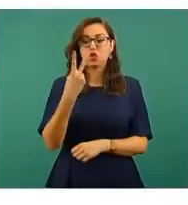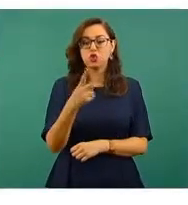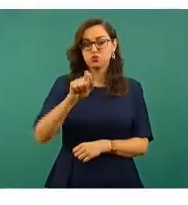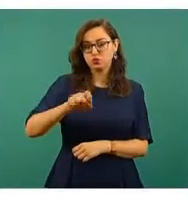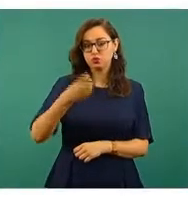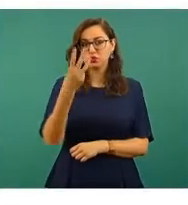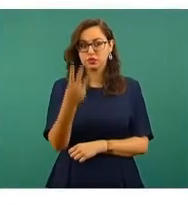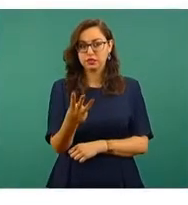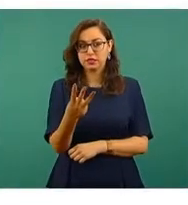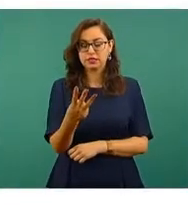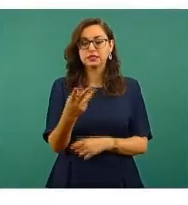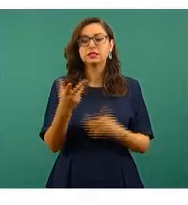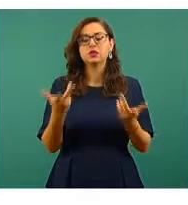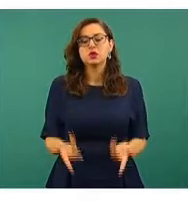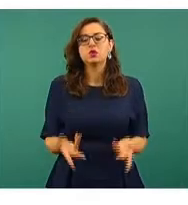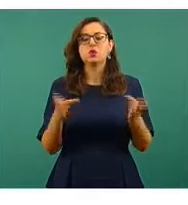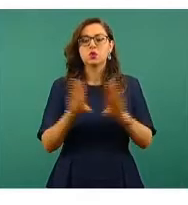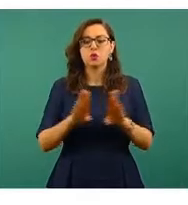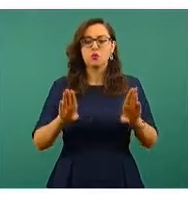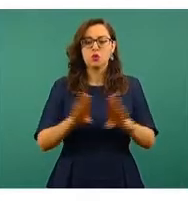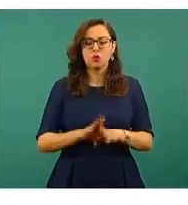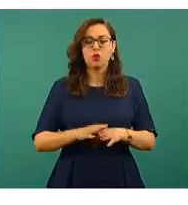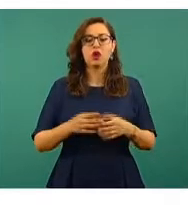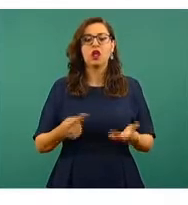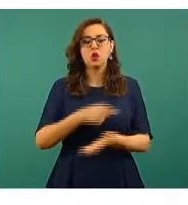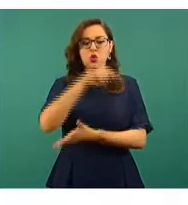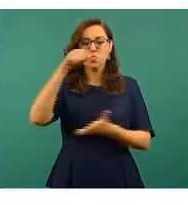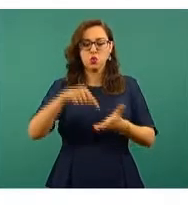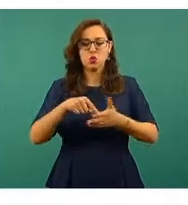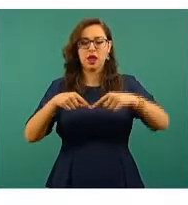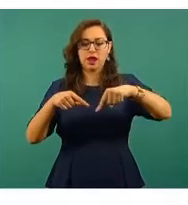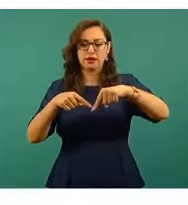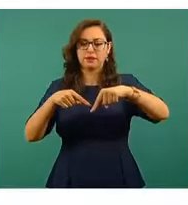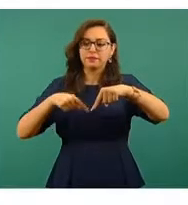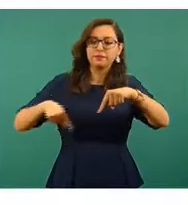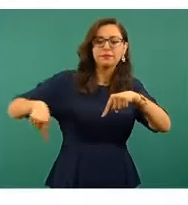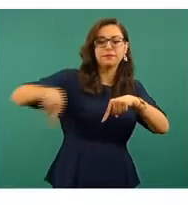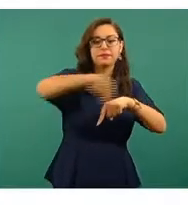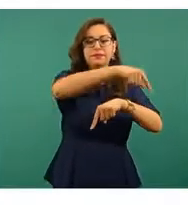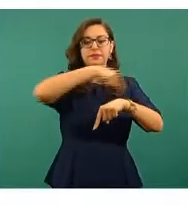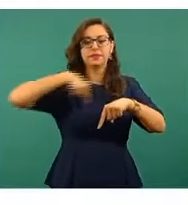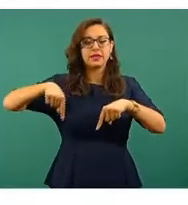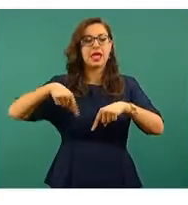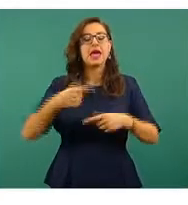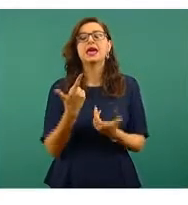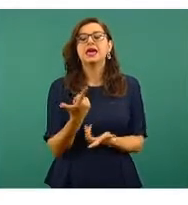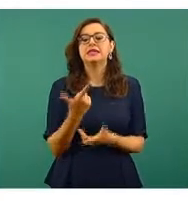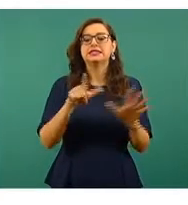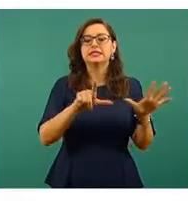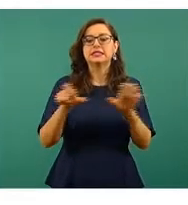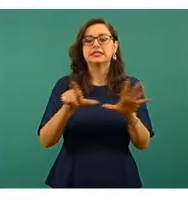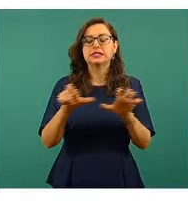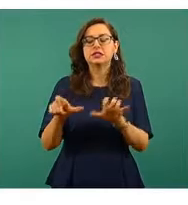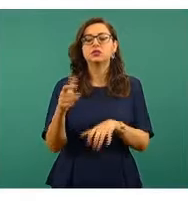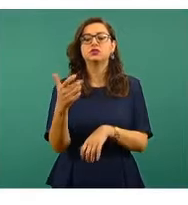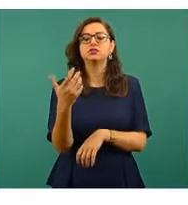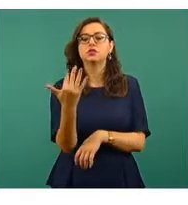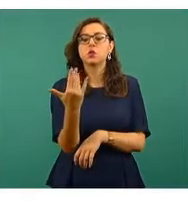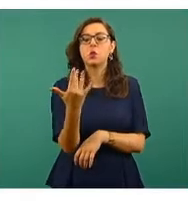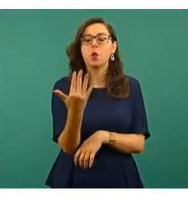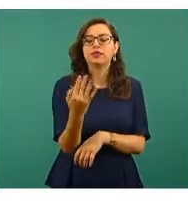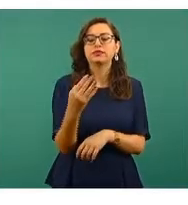esto considerando radios de influencia de 750 metros a 1,5 kilómetros de cada